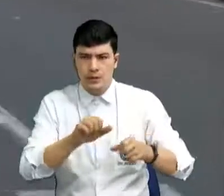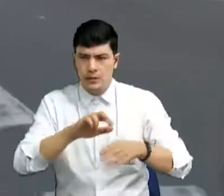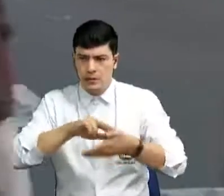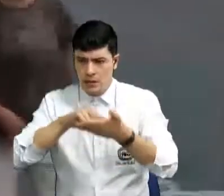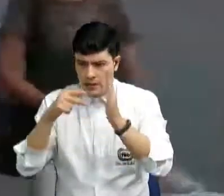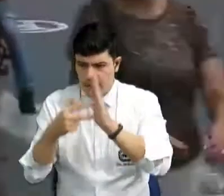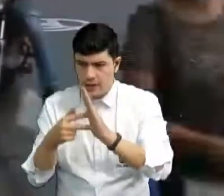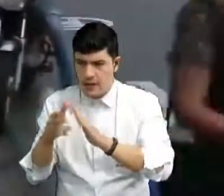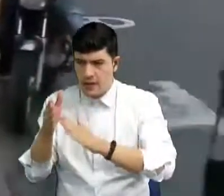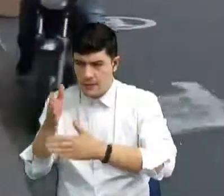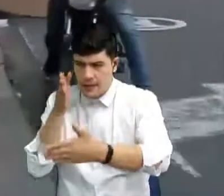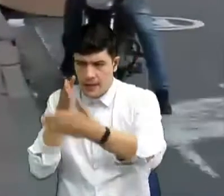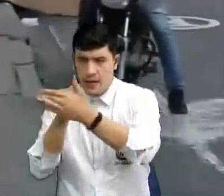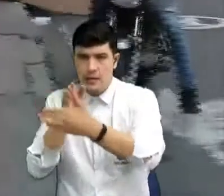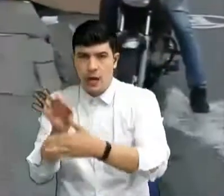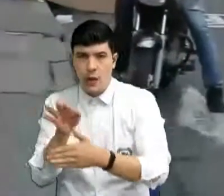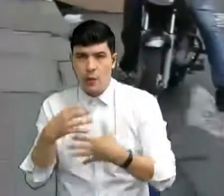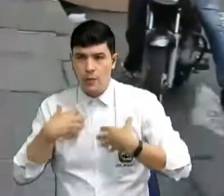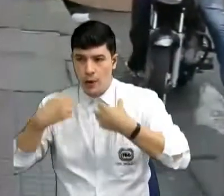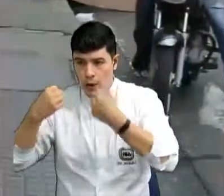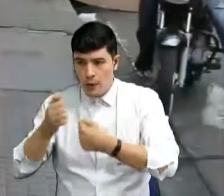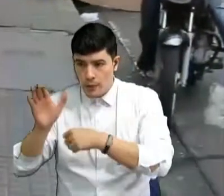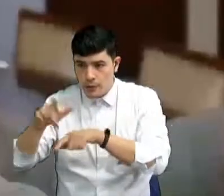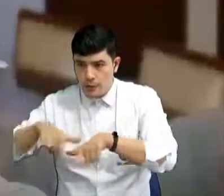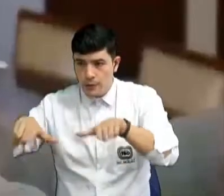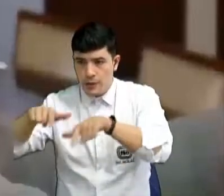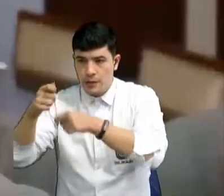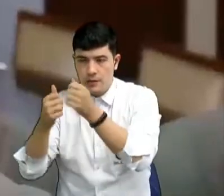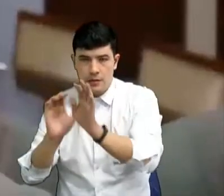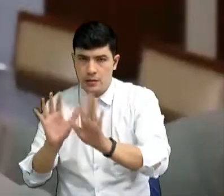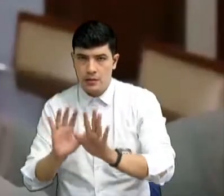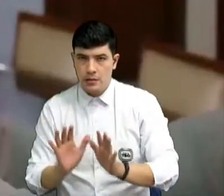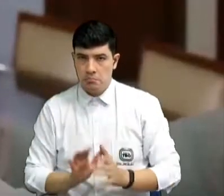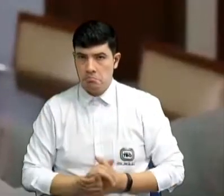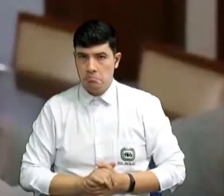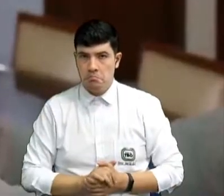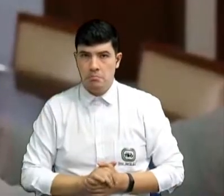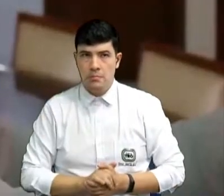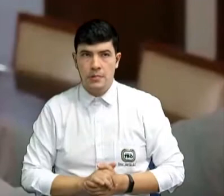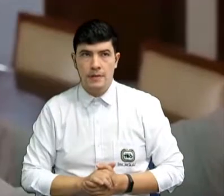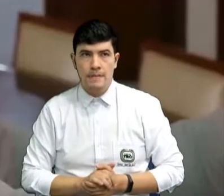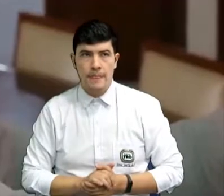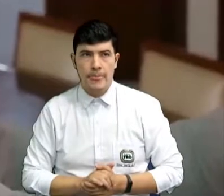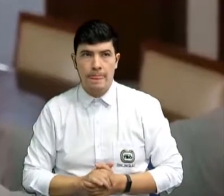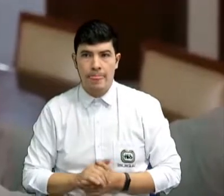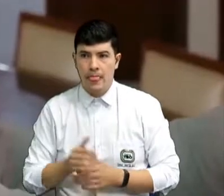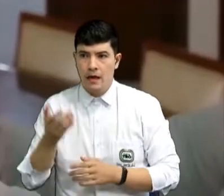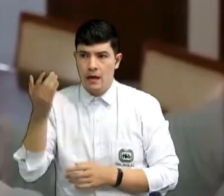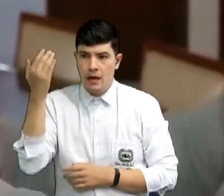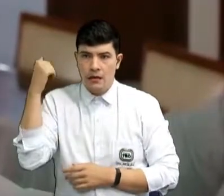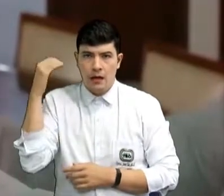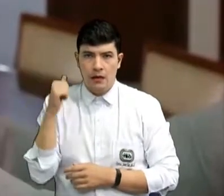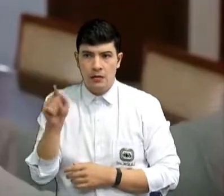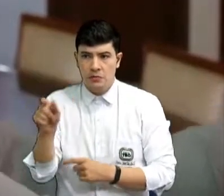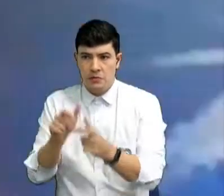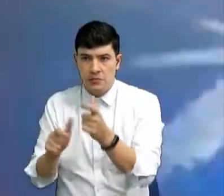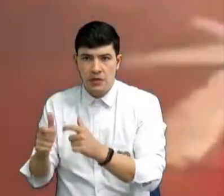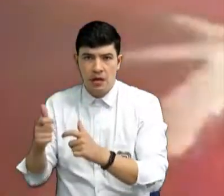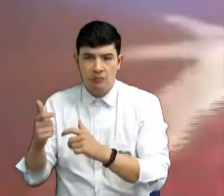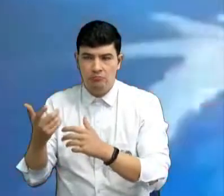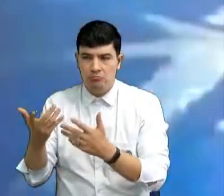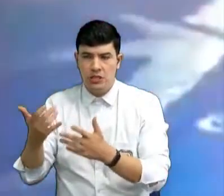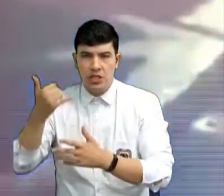o amenazas en contra del dueño del establecimiento comercial. Porque no manifestaron ninguna clase de amenaza que